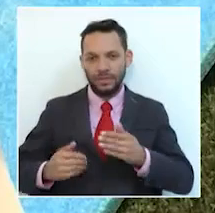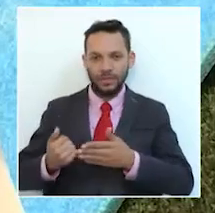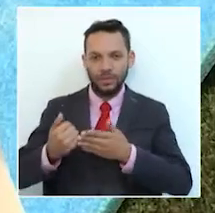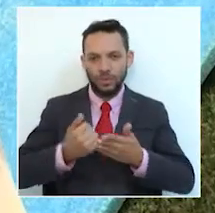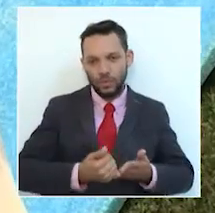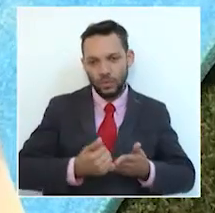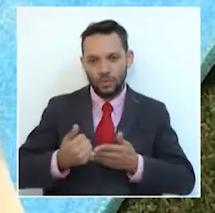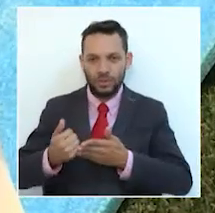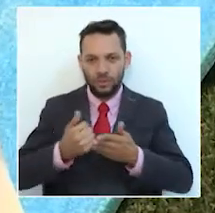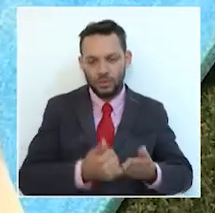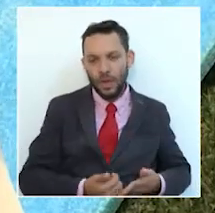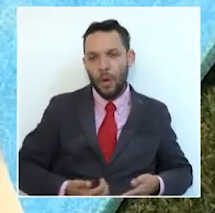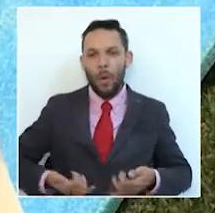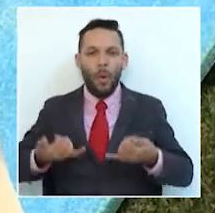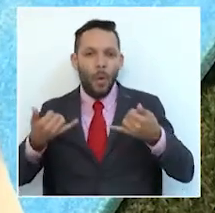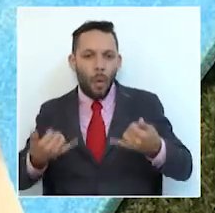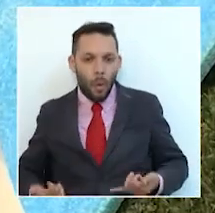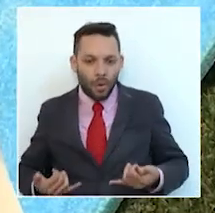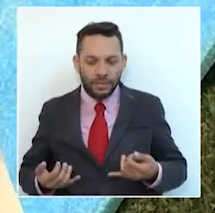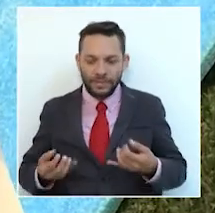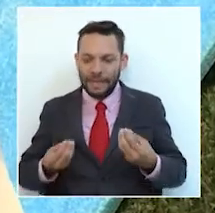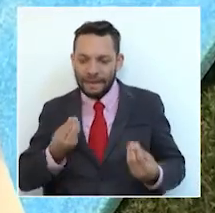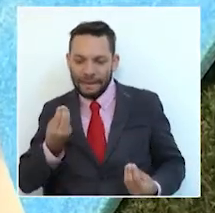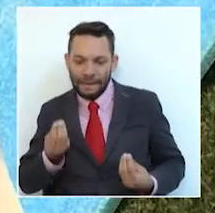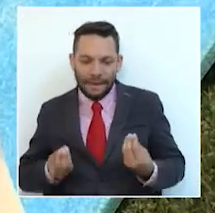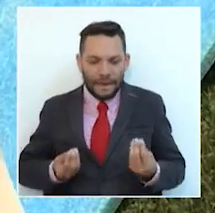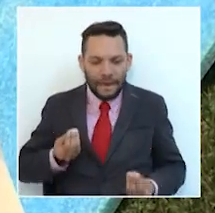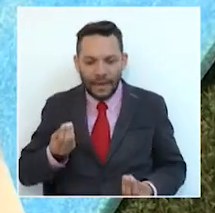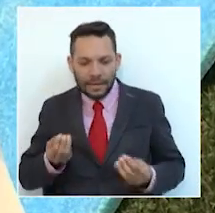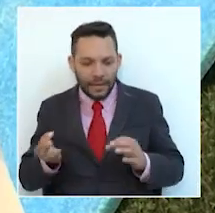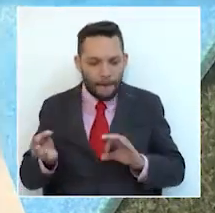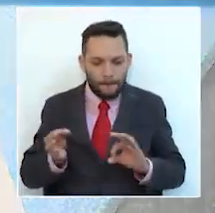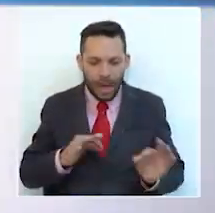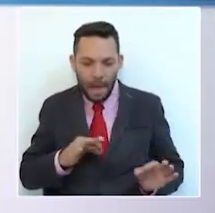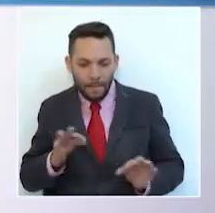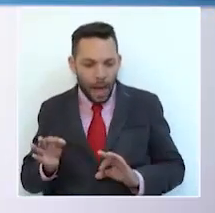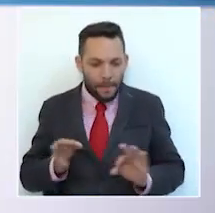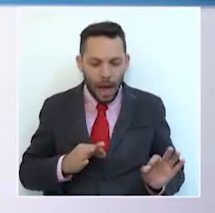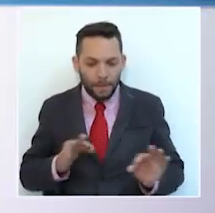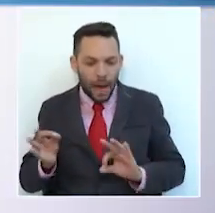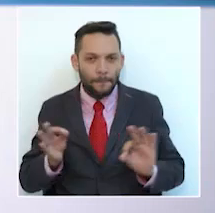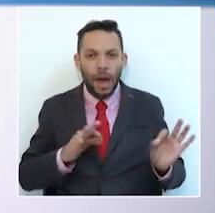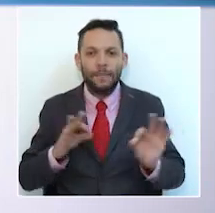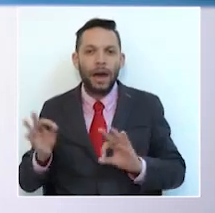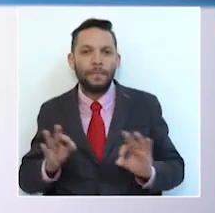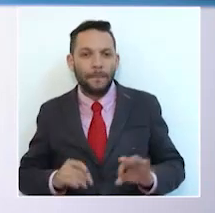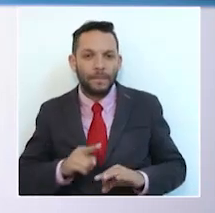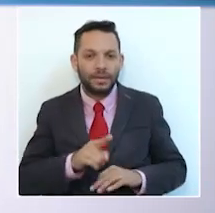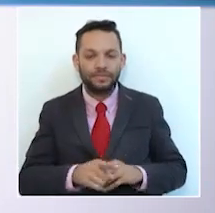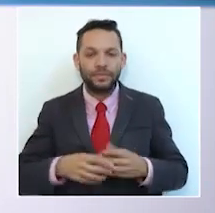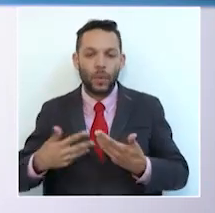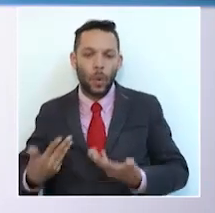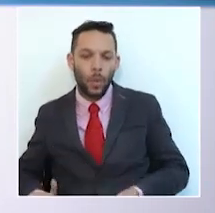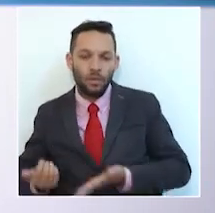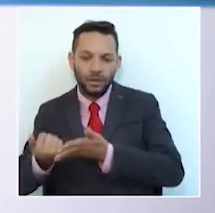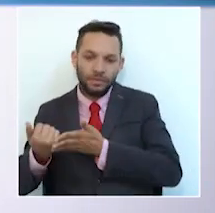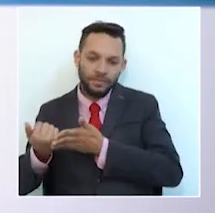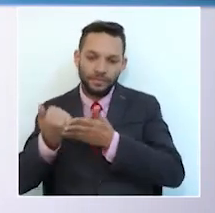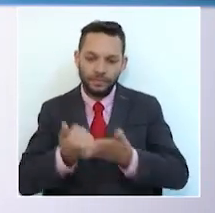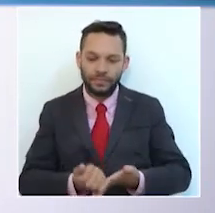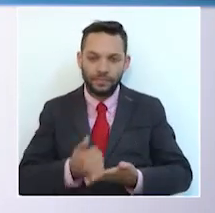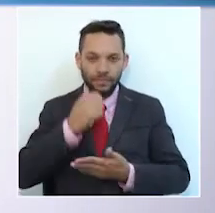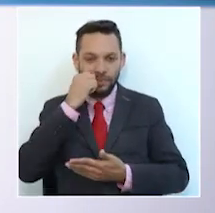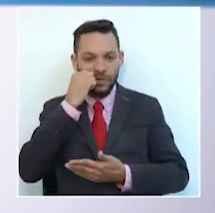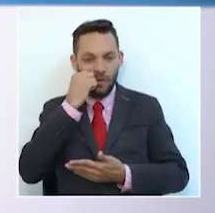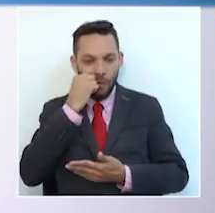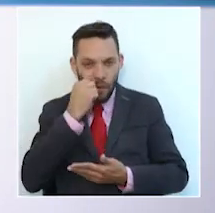y en lo que hacemos a la hora de preparar un pelo y de es analizar las características físico-químicas